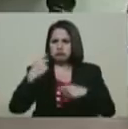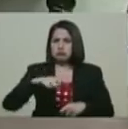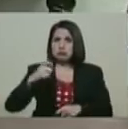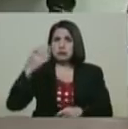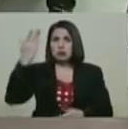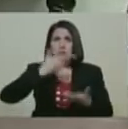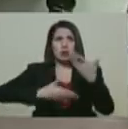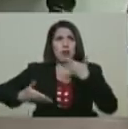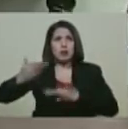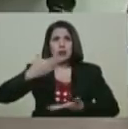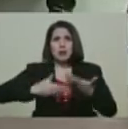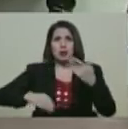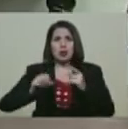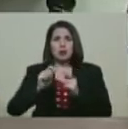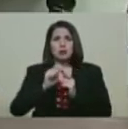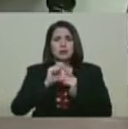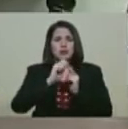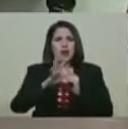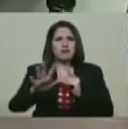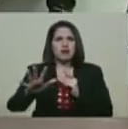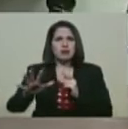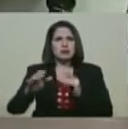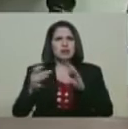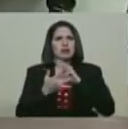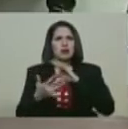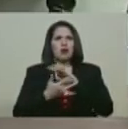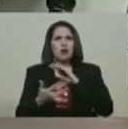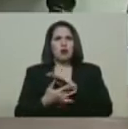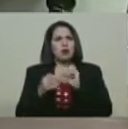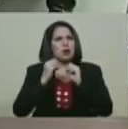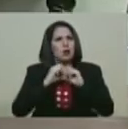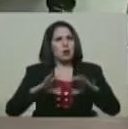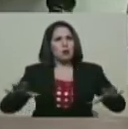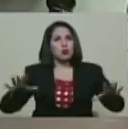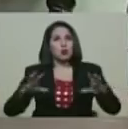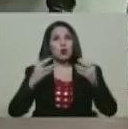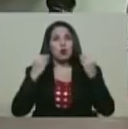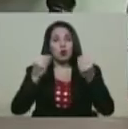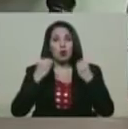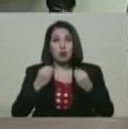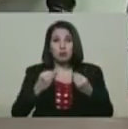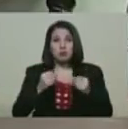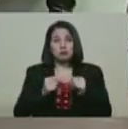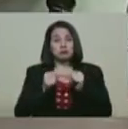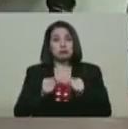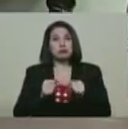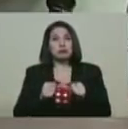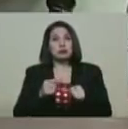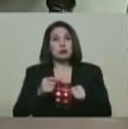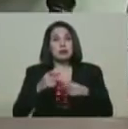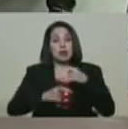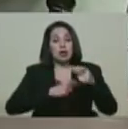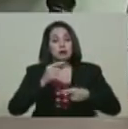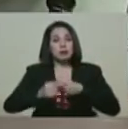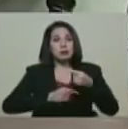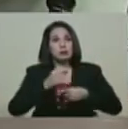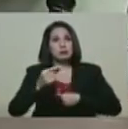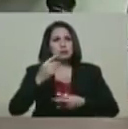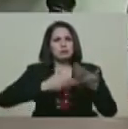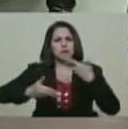tradicionales, transferencia tecnológica, desarrollos de cadenas productivas, permanencia de inversión, generación de trabajo, sustitución de